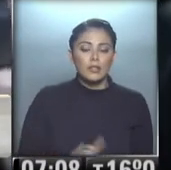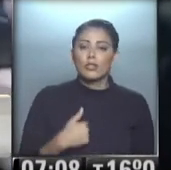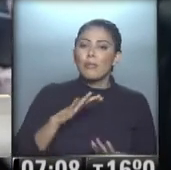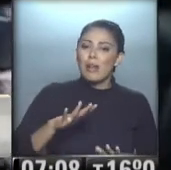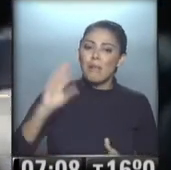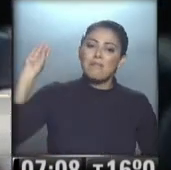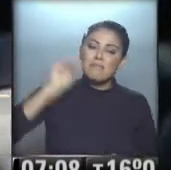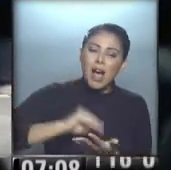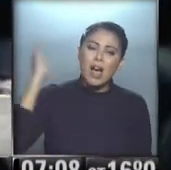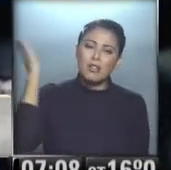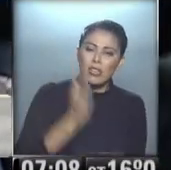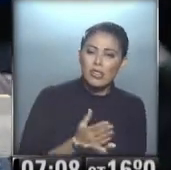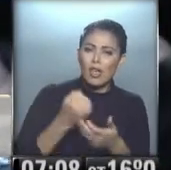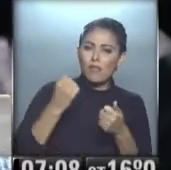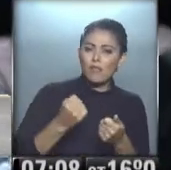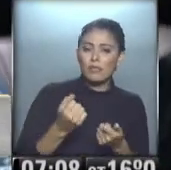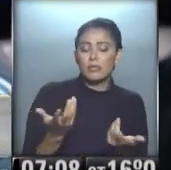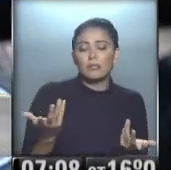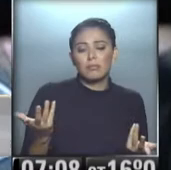Esperaba mucho más, pero estoy